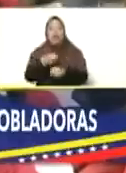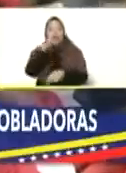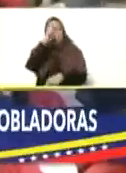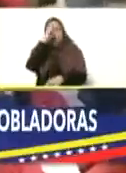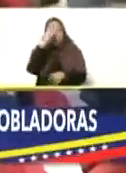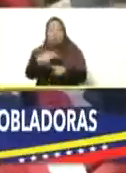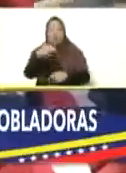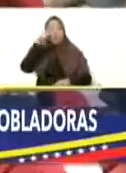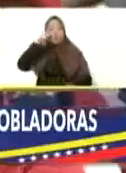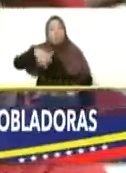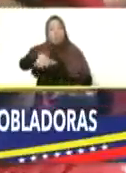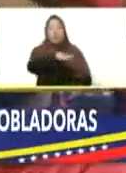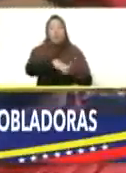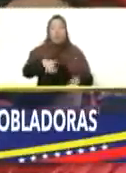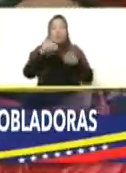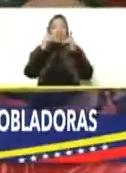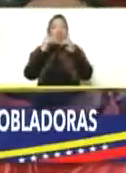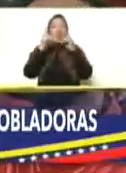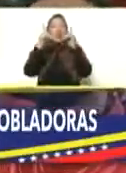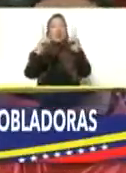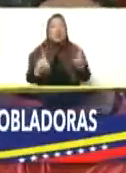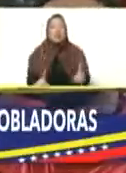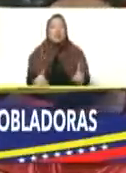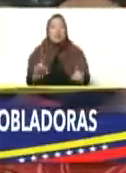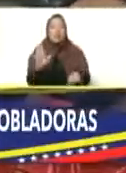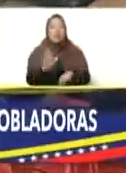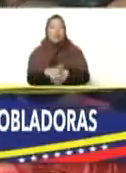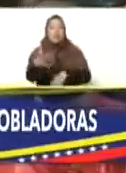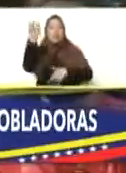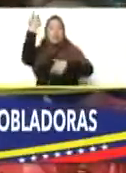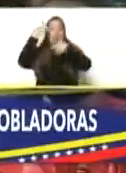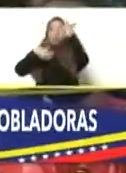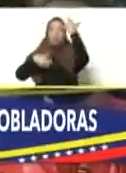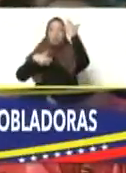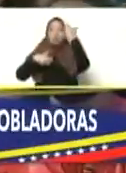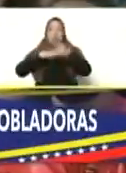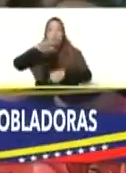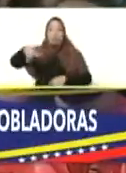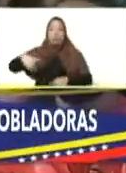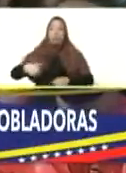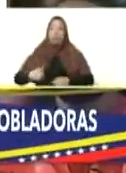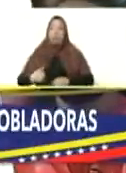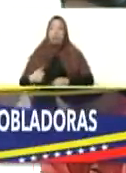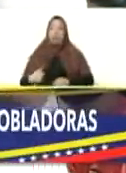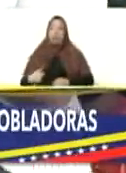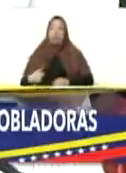pueblo se le dice porque eres sabe que a veces somos